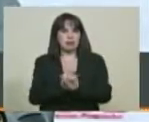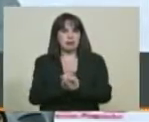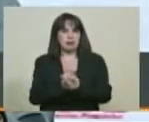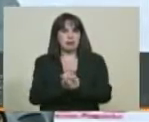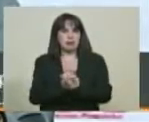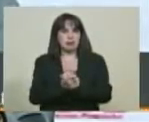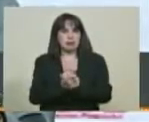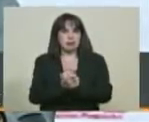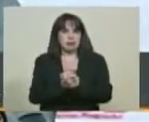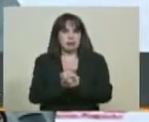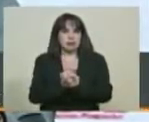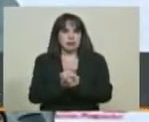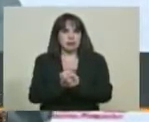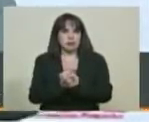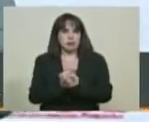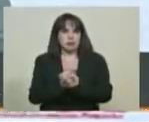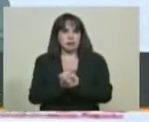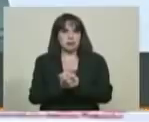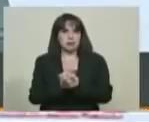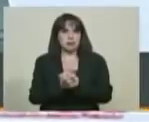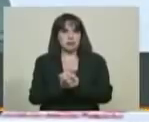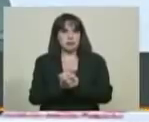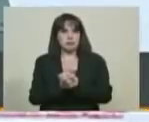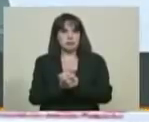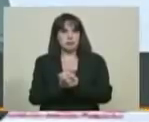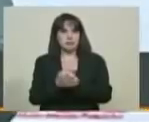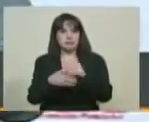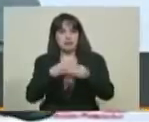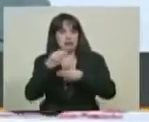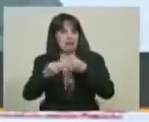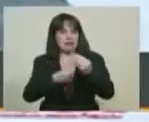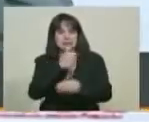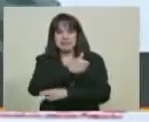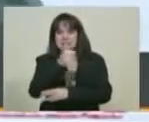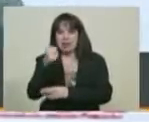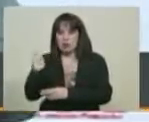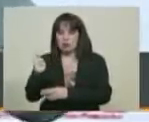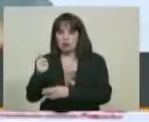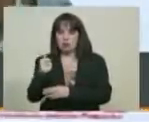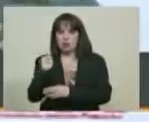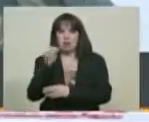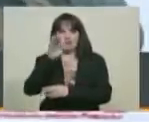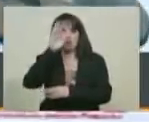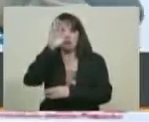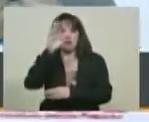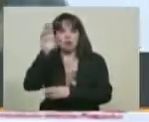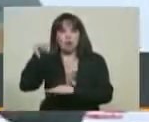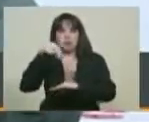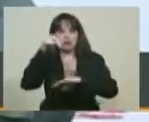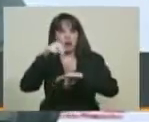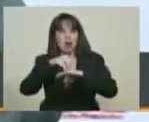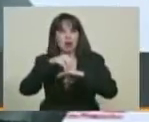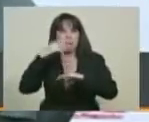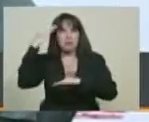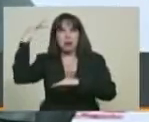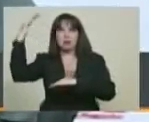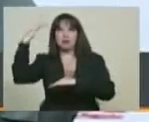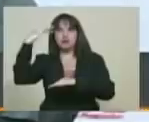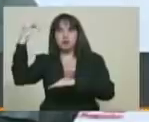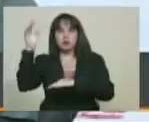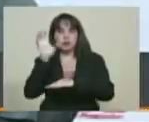que cumplen para el espíritu nacional, para el optimismo nacional, para los sueños de la